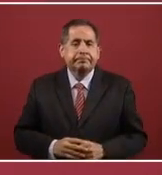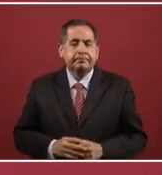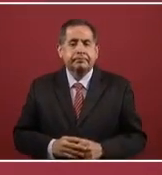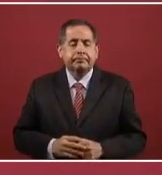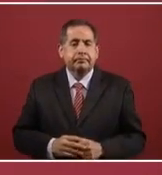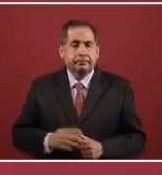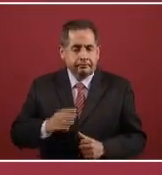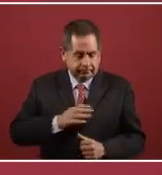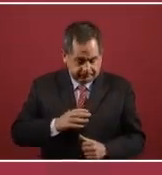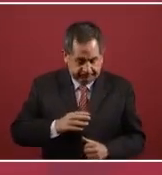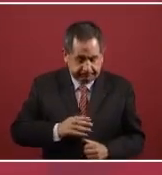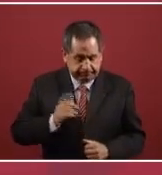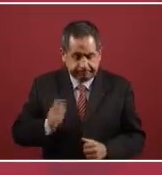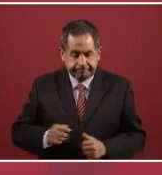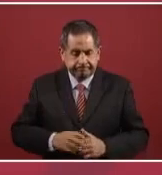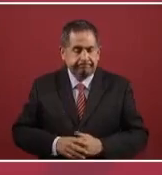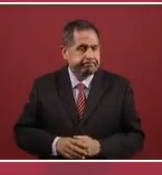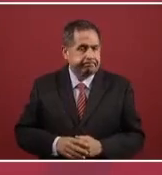Existe